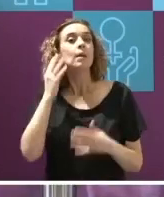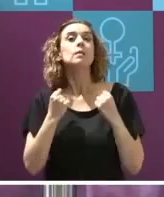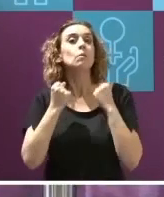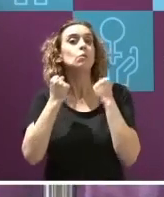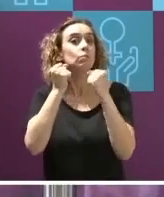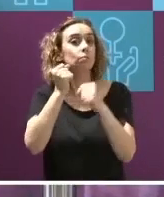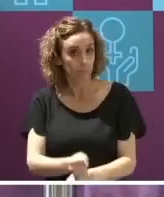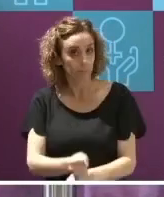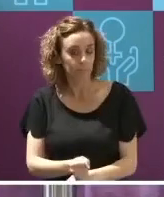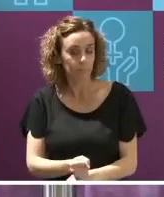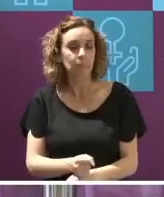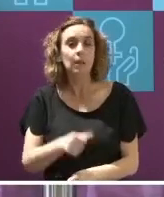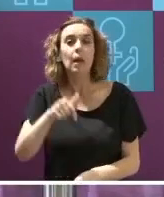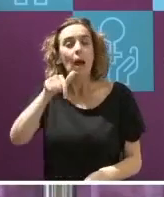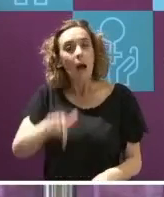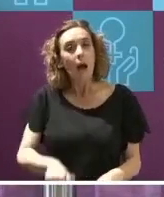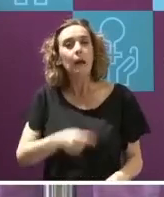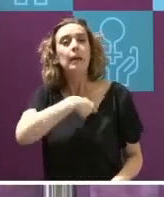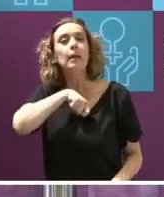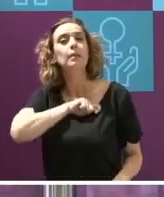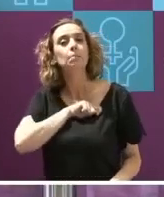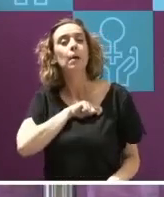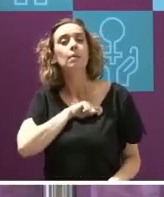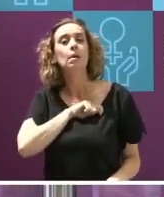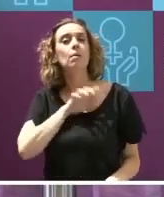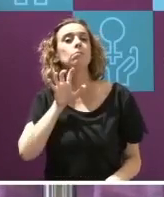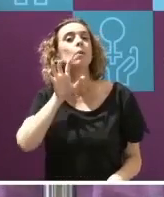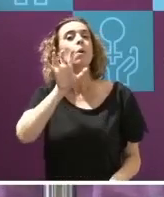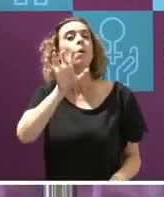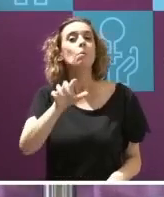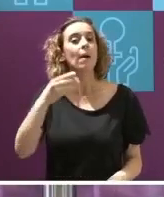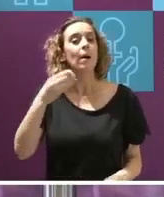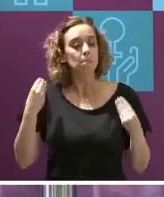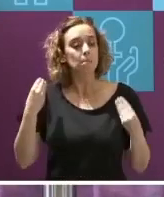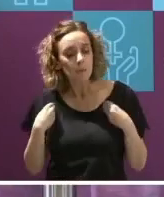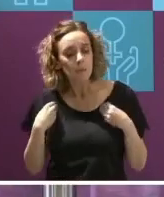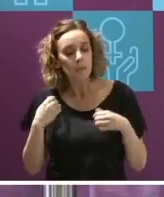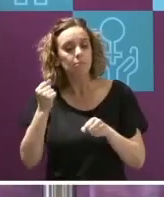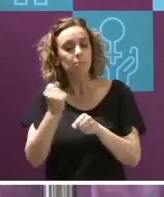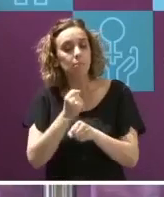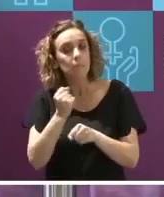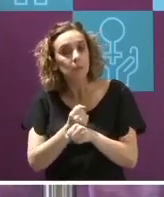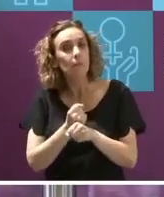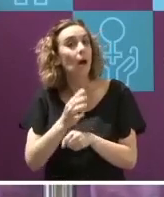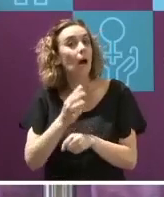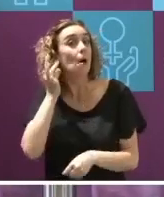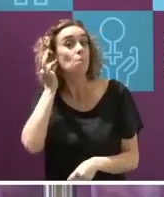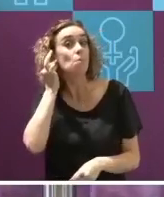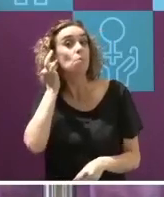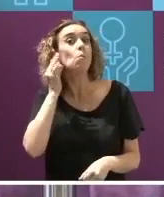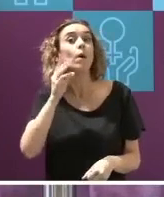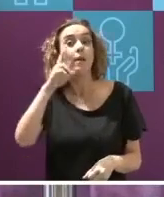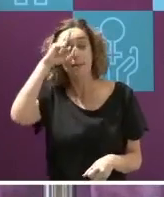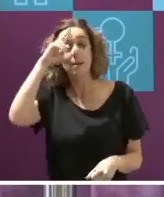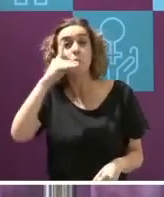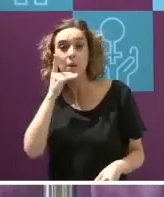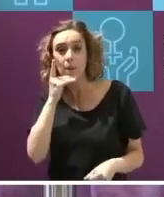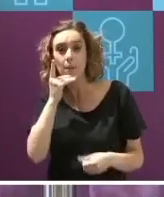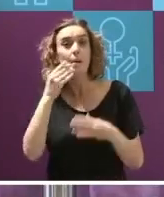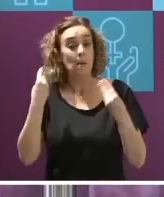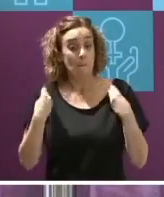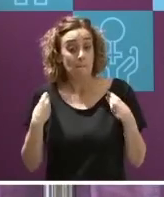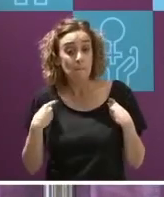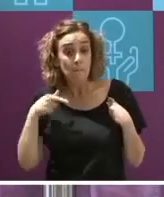quiero olvidarme de que en España, como país en el que viven, trabajan, estudian muchas mujeres dominicanas, tiene una